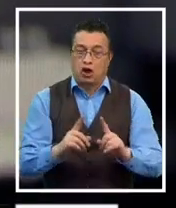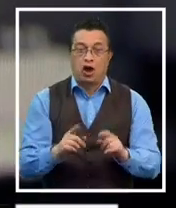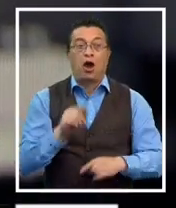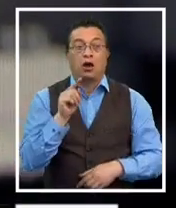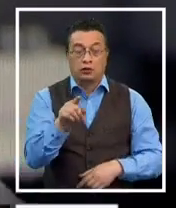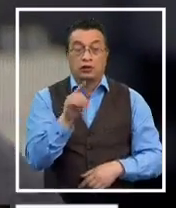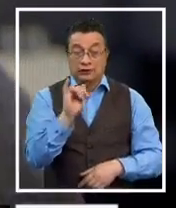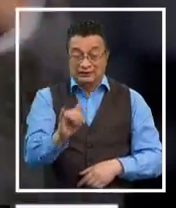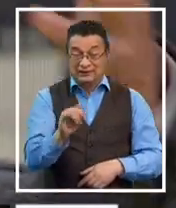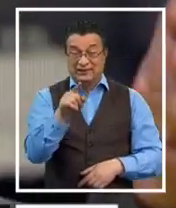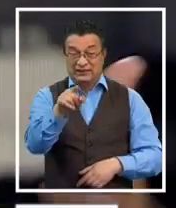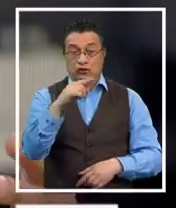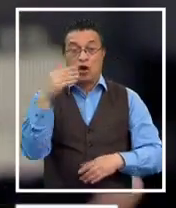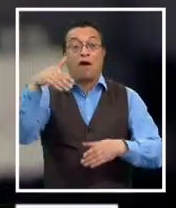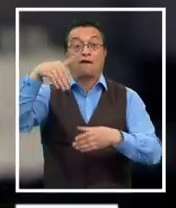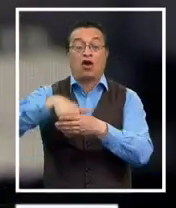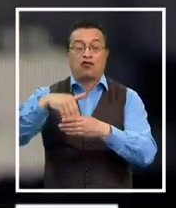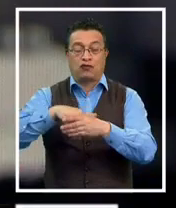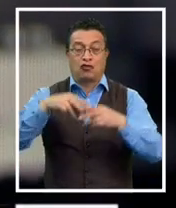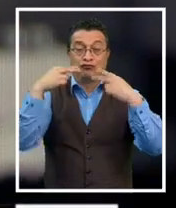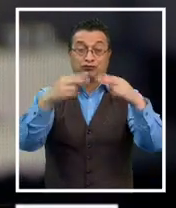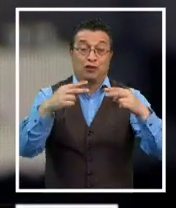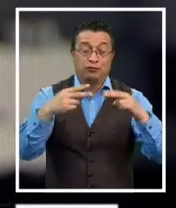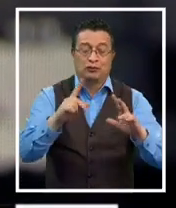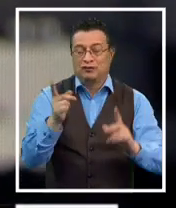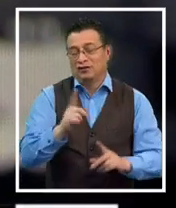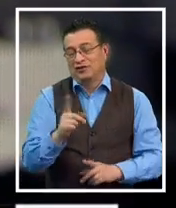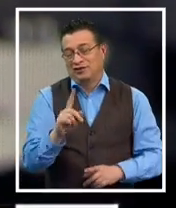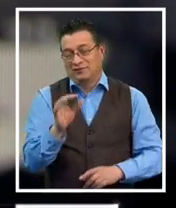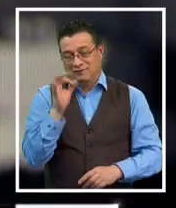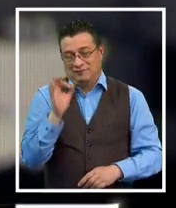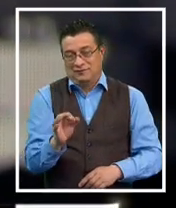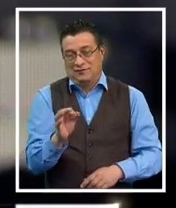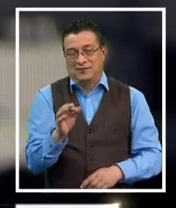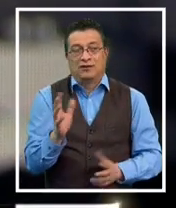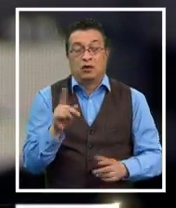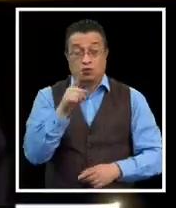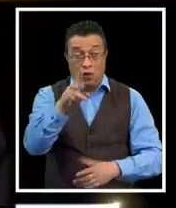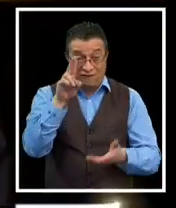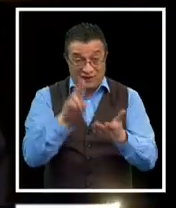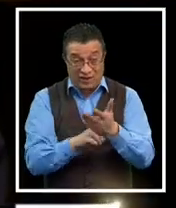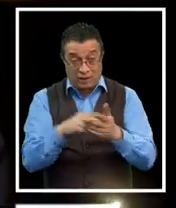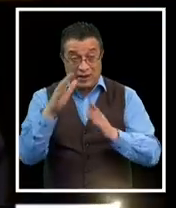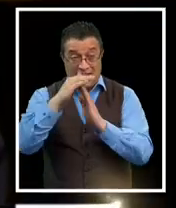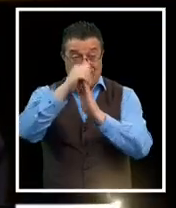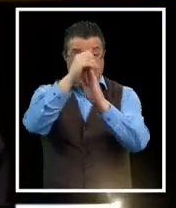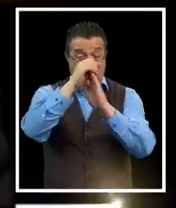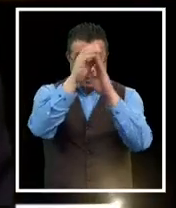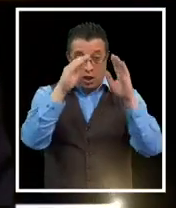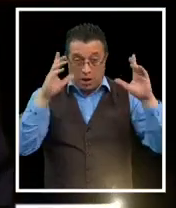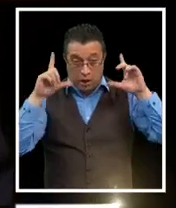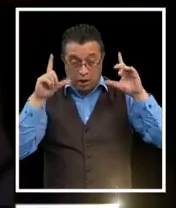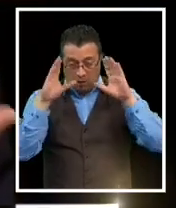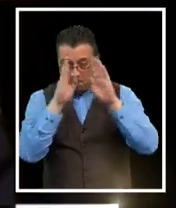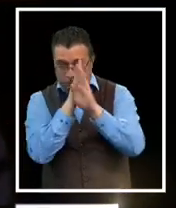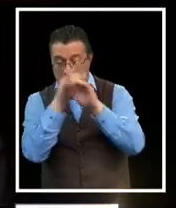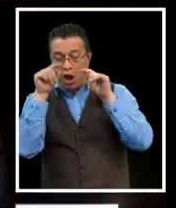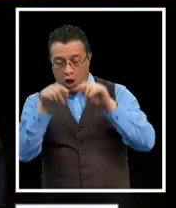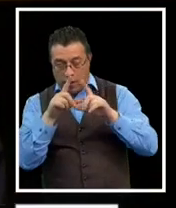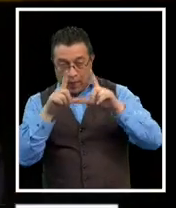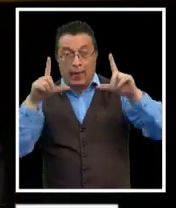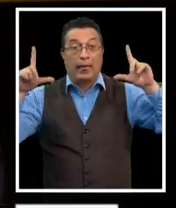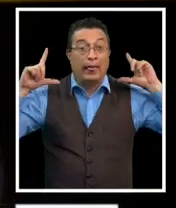ustedes todo este mundo de voto a su favor de la pareja daniel es bastante escondieron de ustedes es un vídeo del bus a la hora de salida